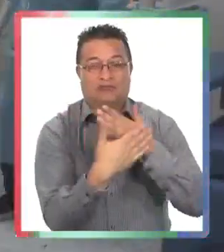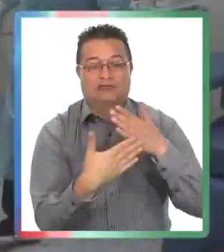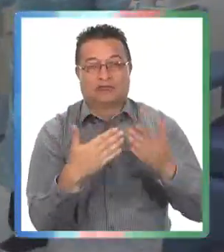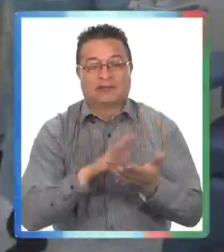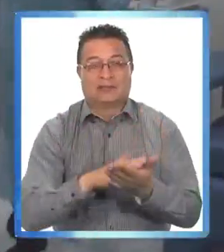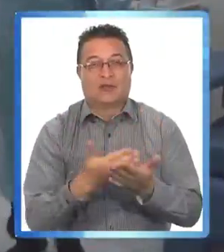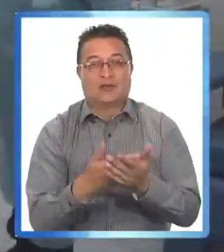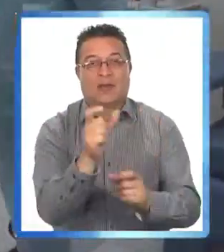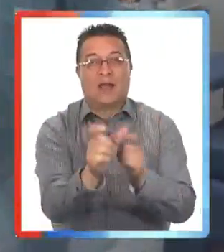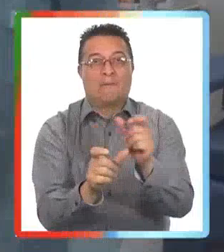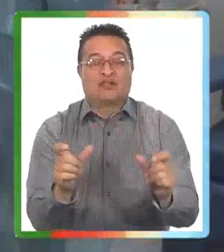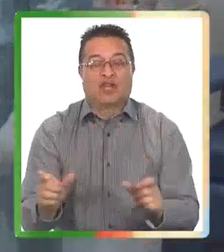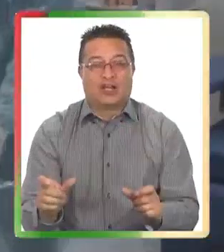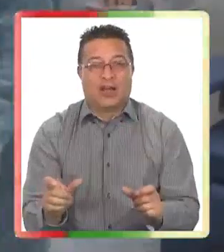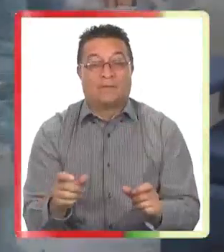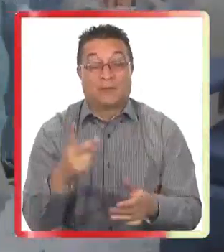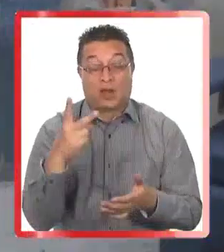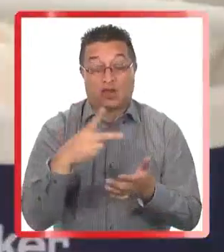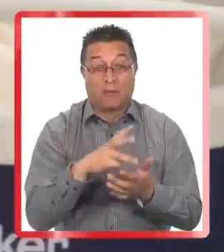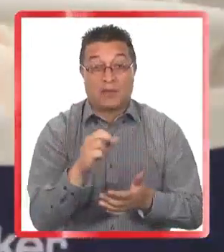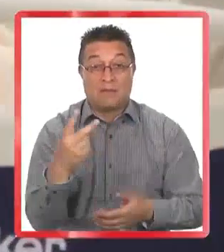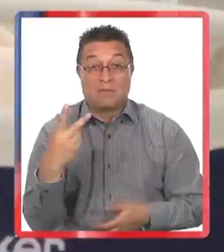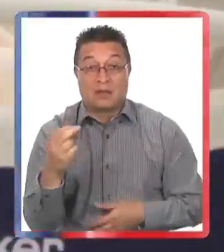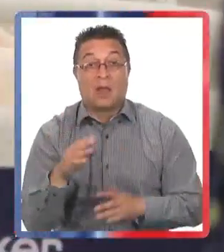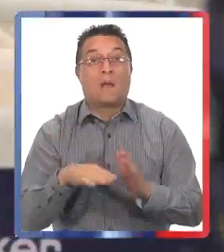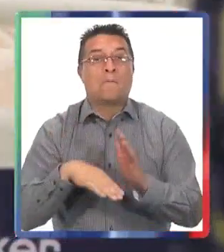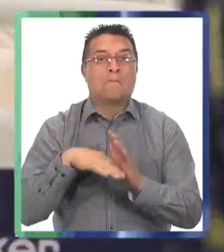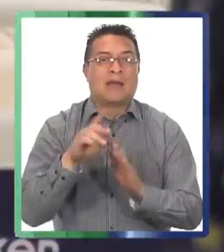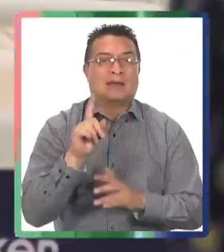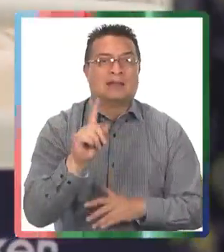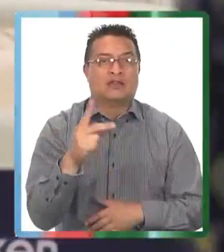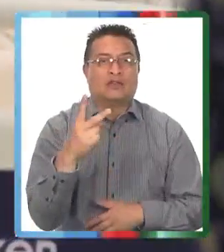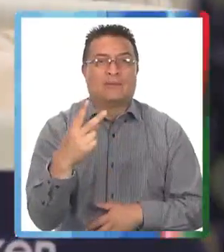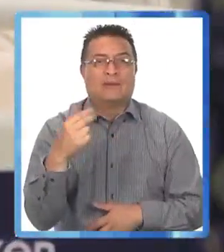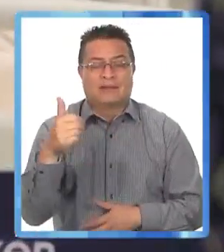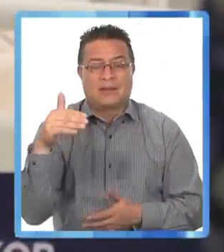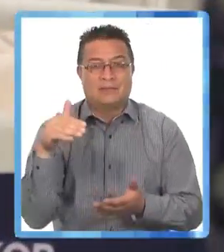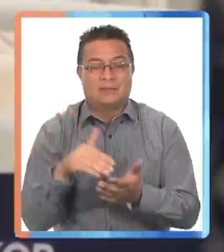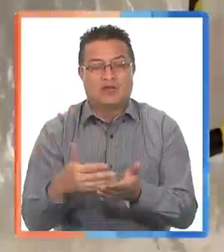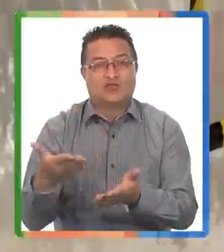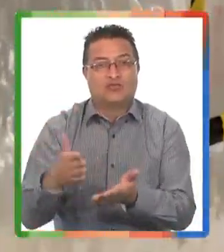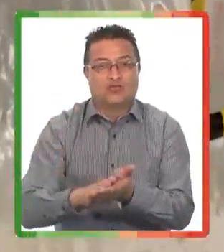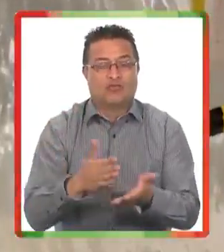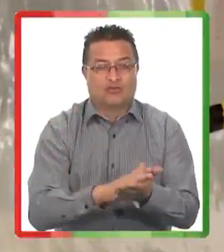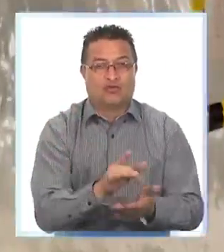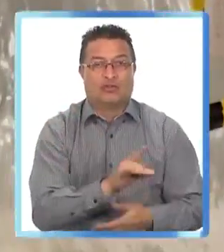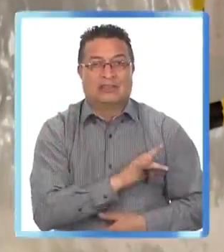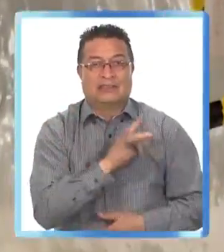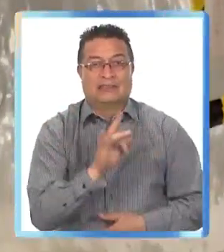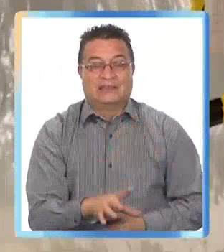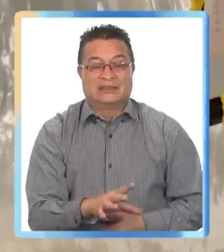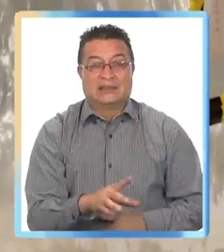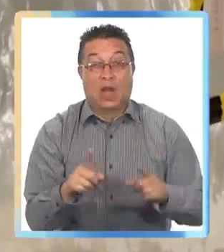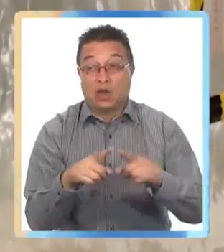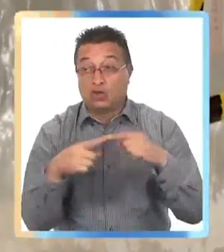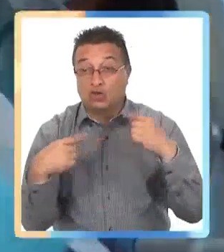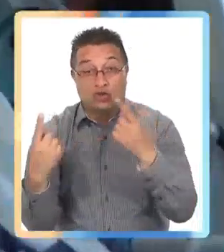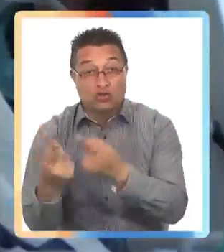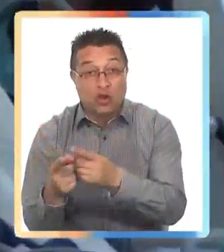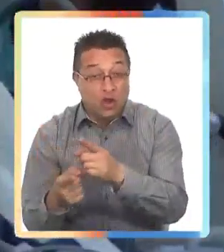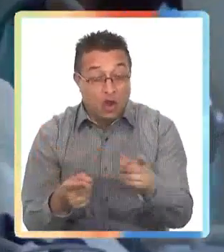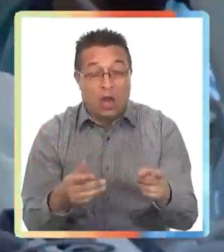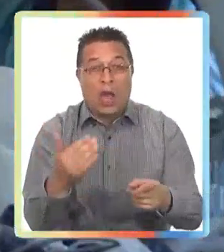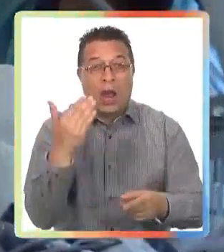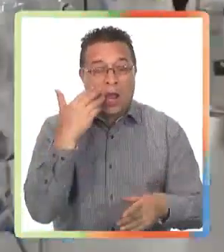proteger la salud de las personas. El 2020 hubo más de 126.000 fallecimientos en nuestro país. De todos